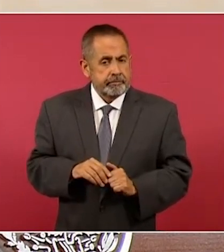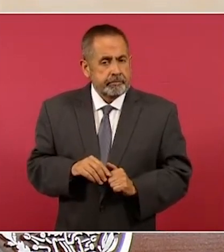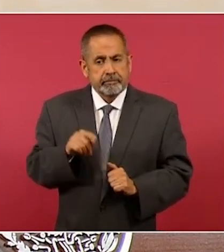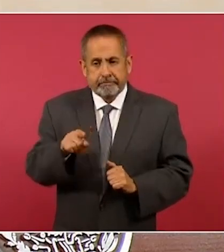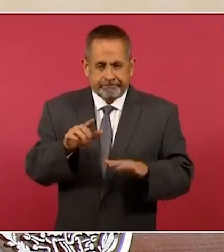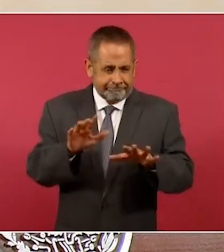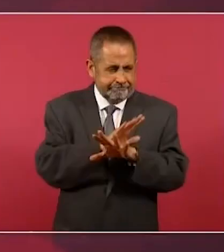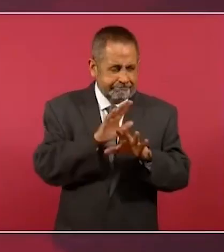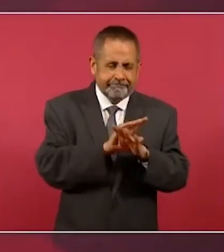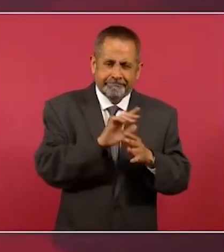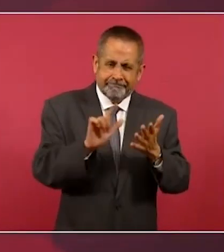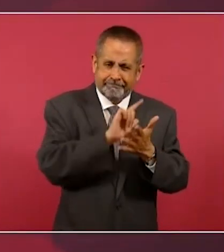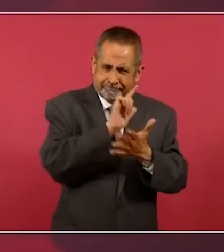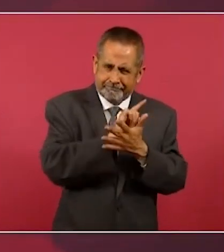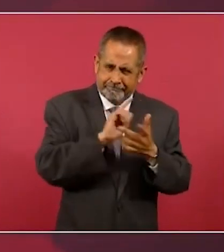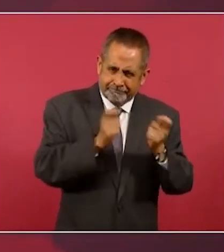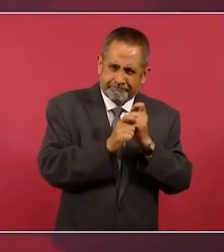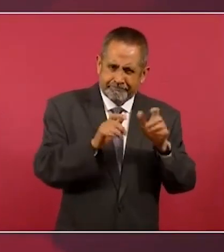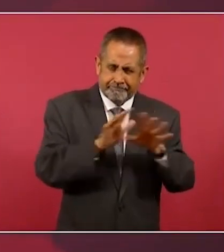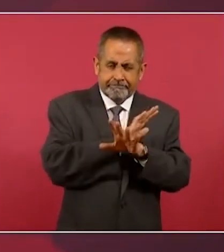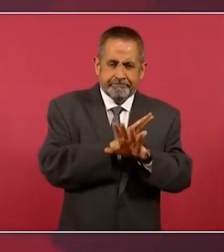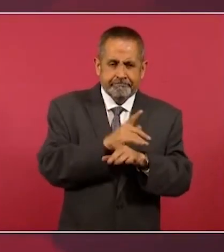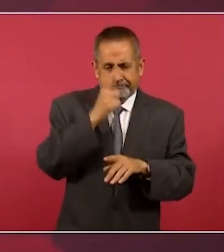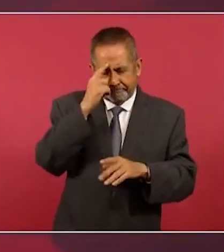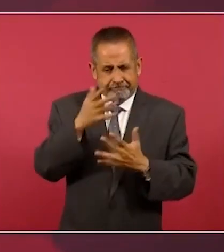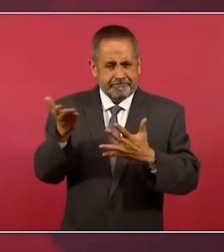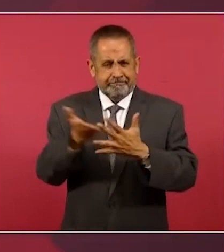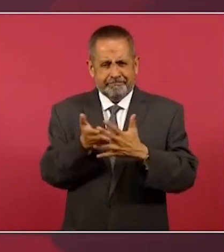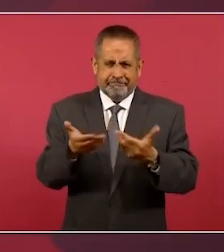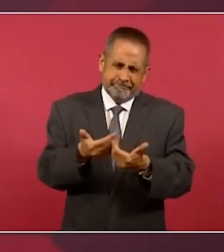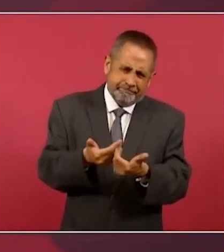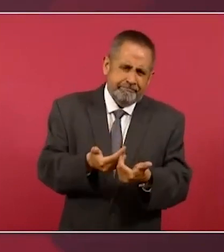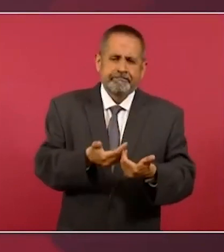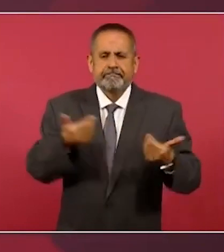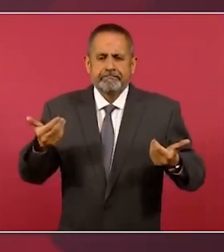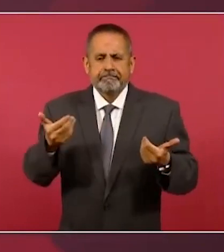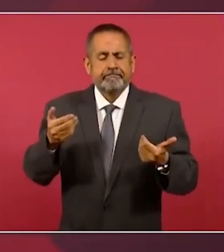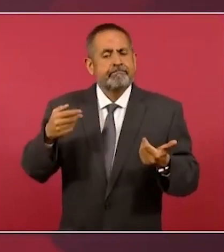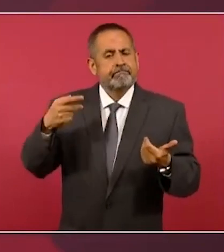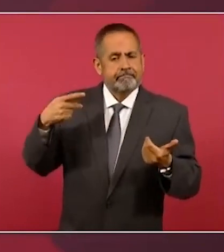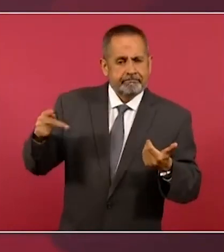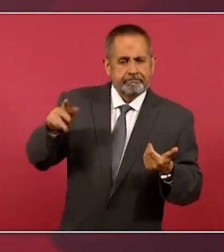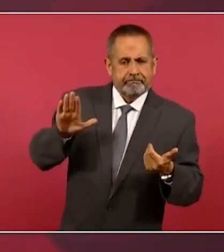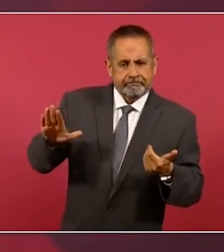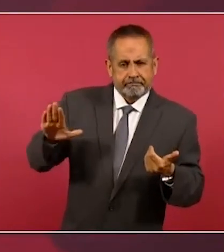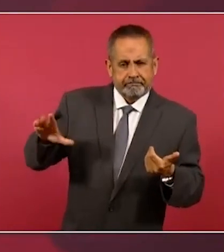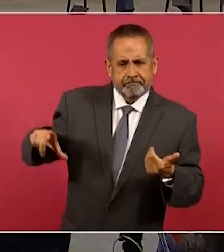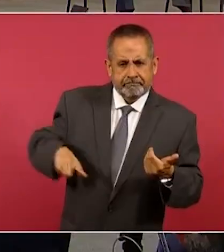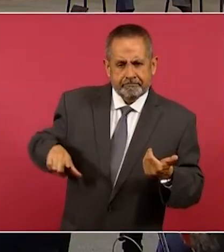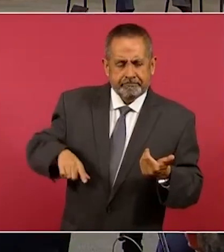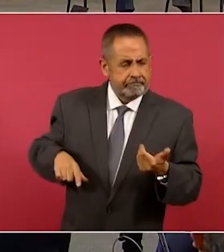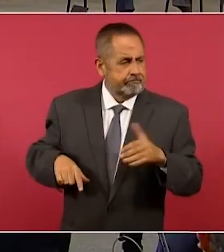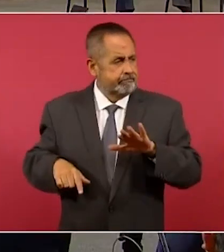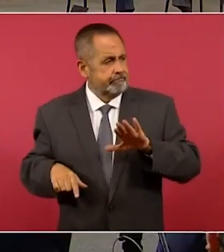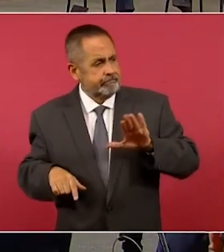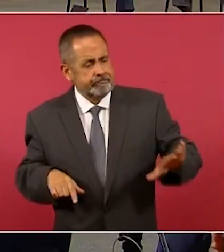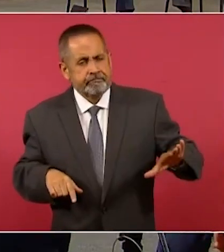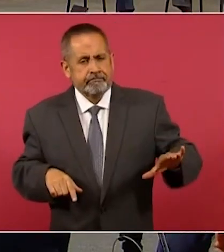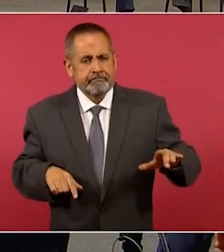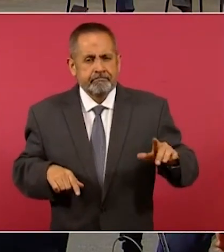las reformas para separar el poder del Estado